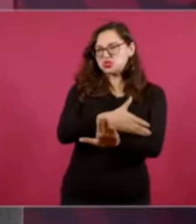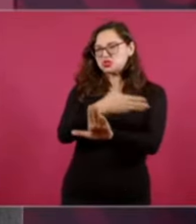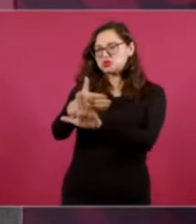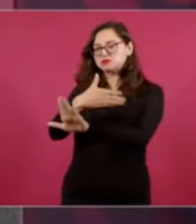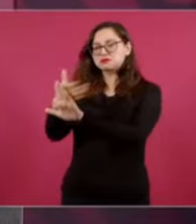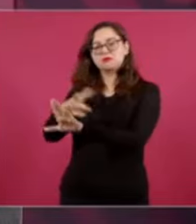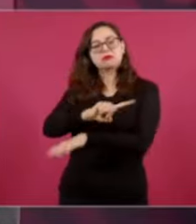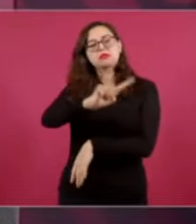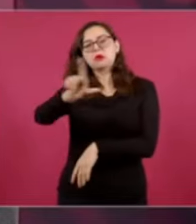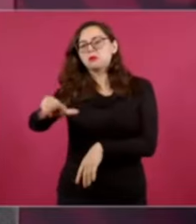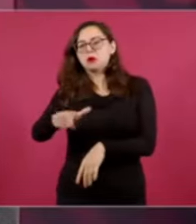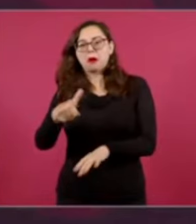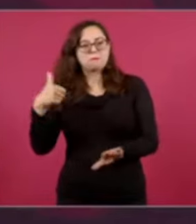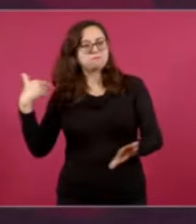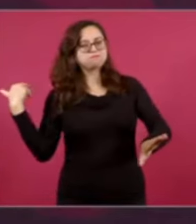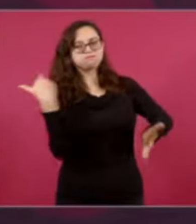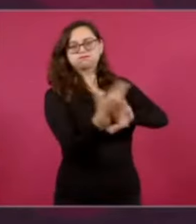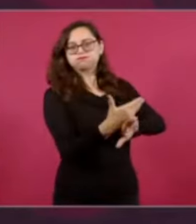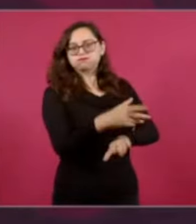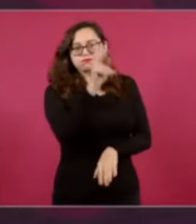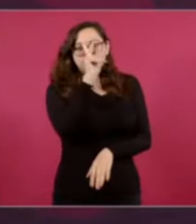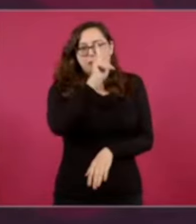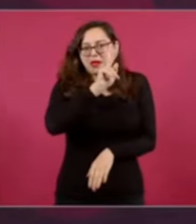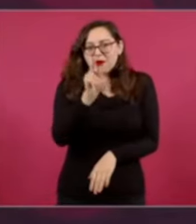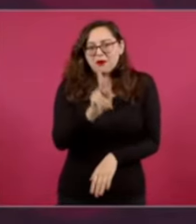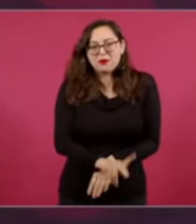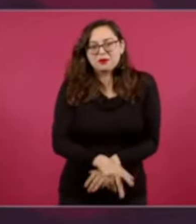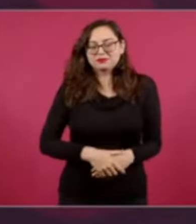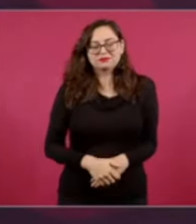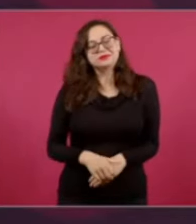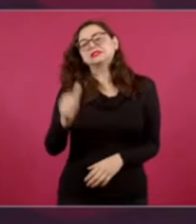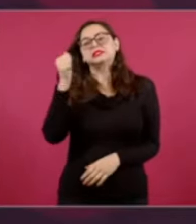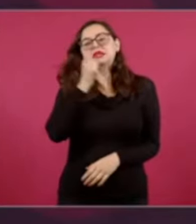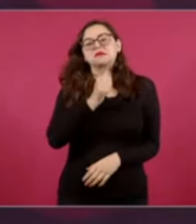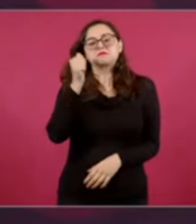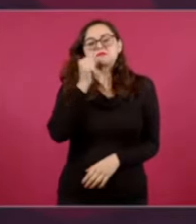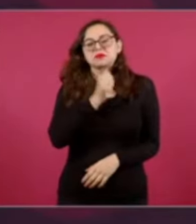Por eso no les ha ido bien a los conservadores,